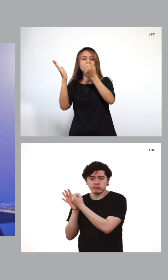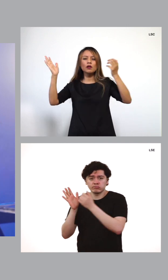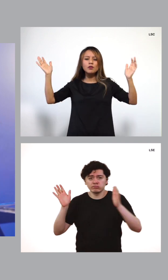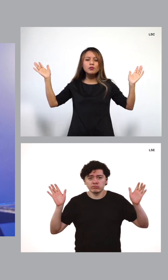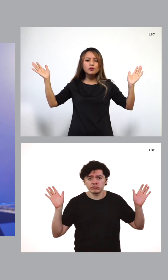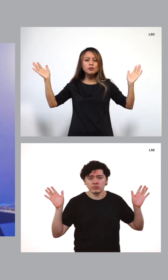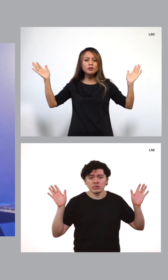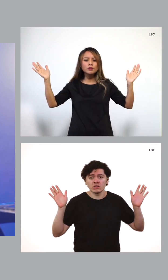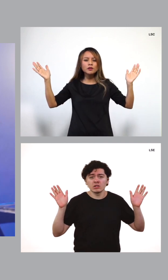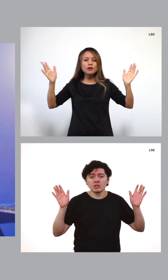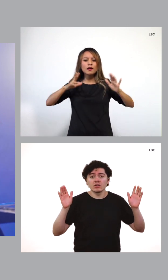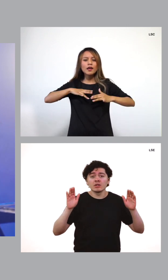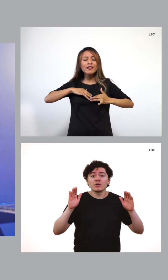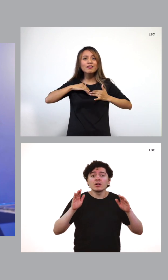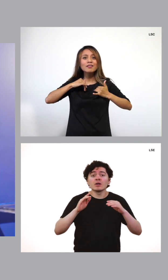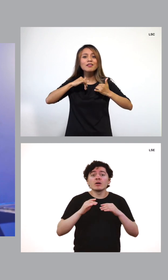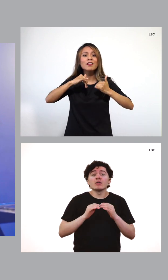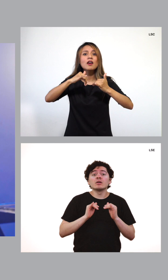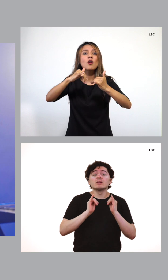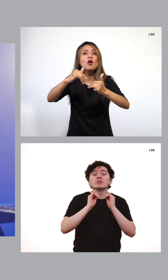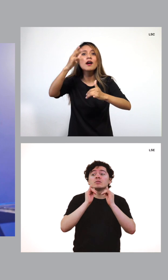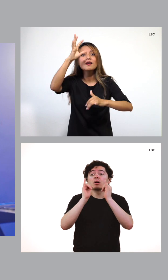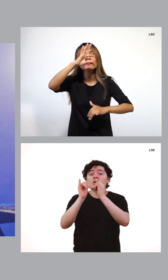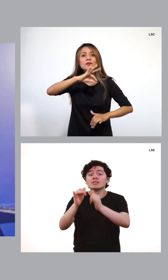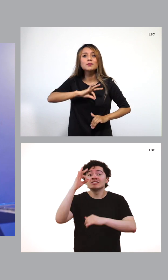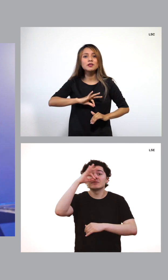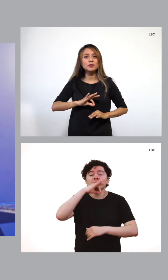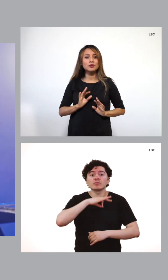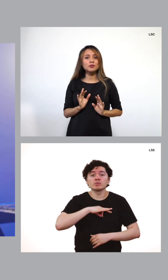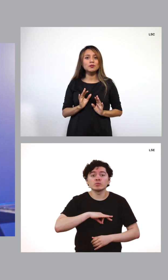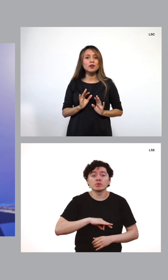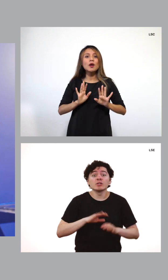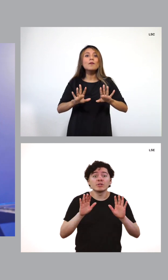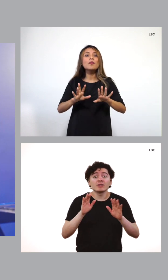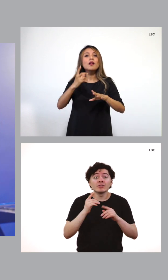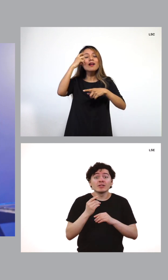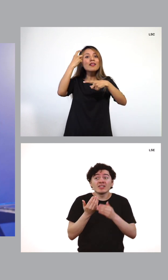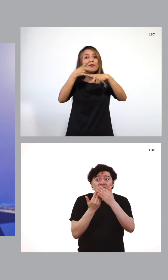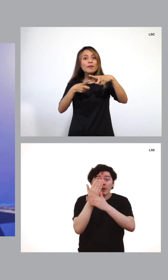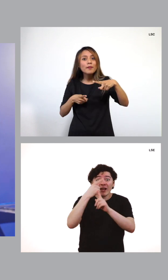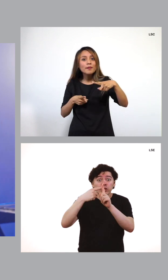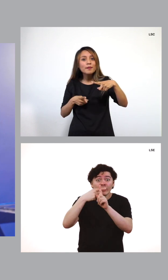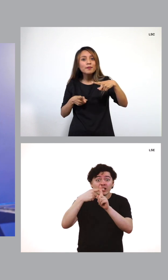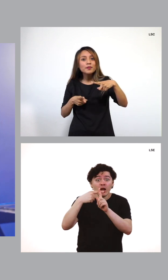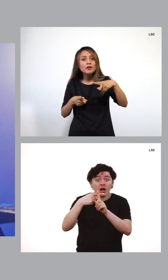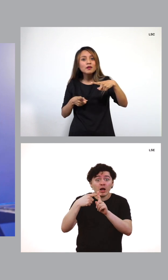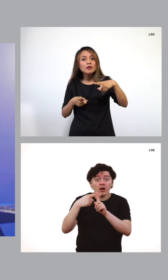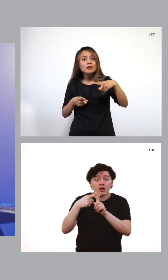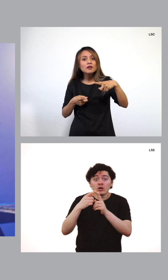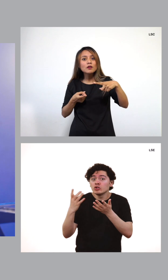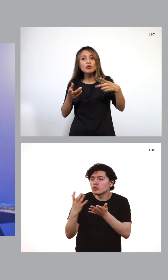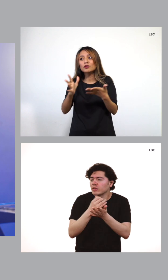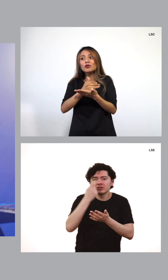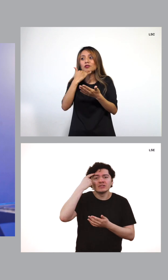murió. Y el versículo 45 dice, al mediodía, cuando se supone que la luz está en su